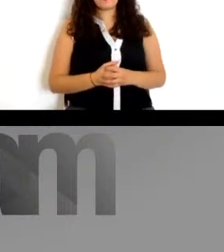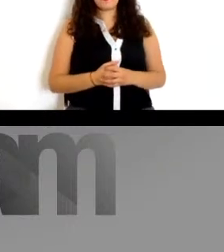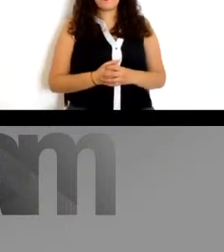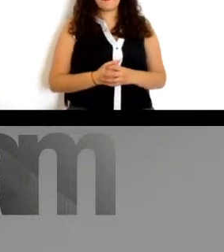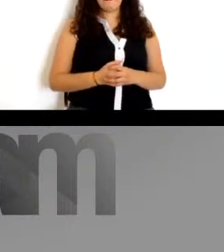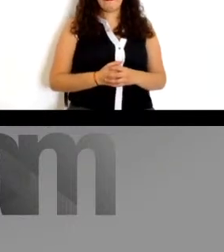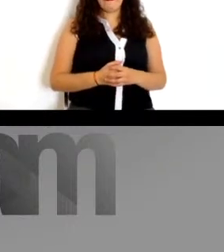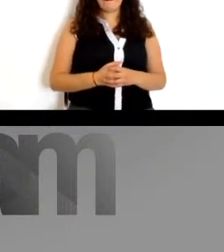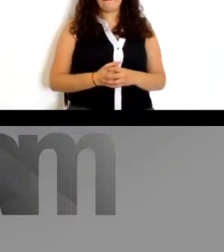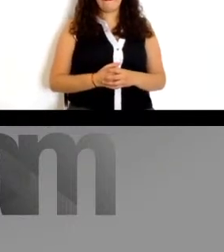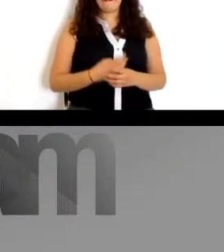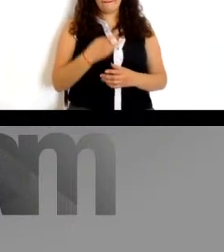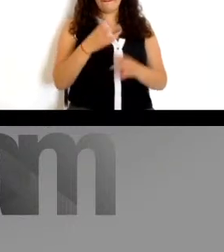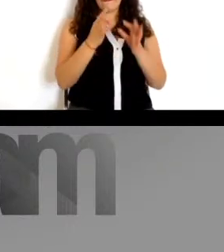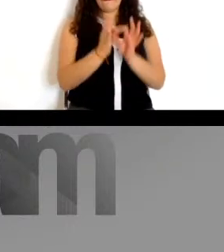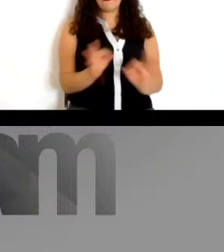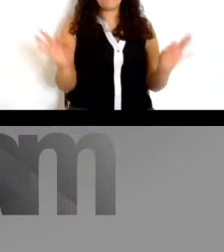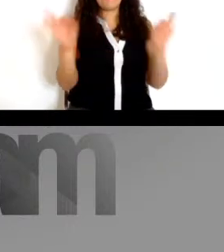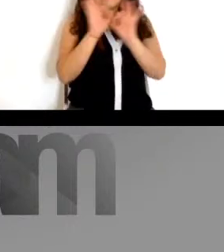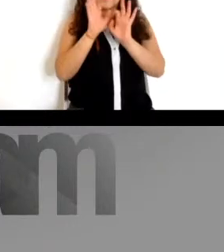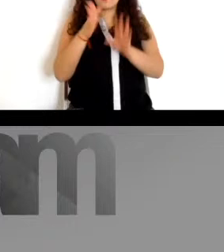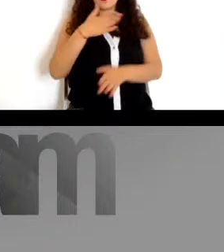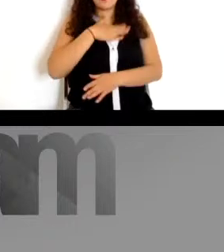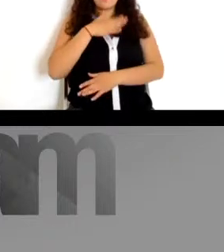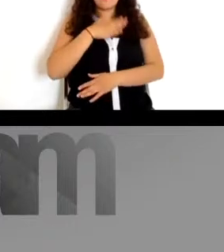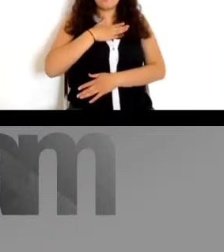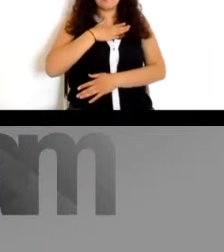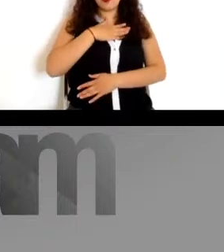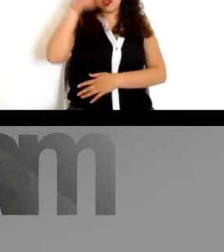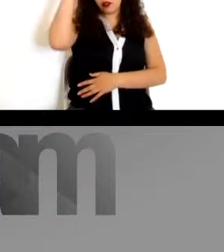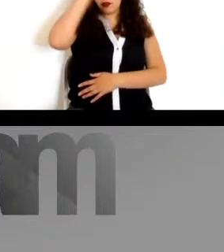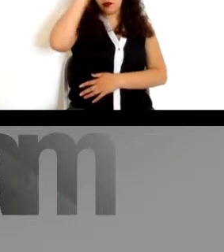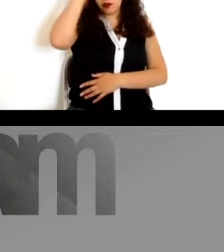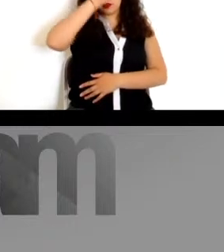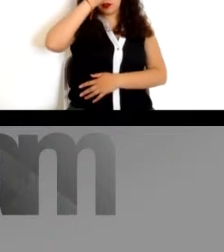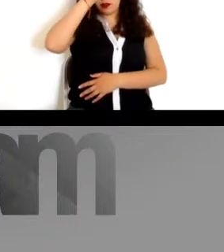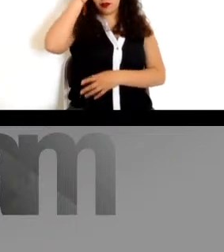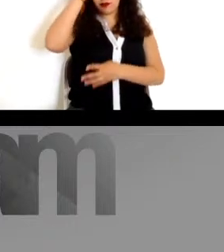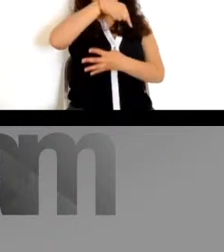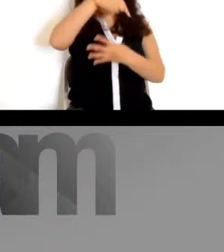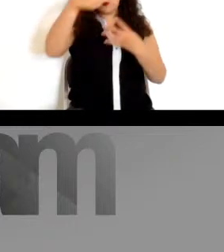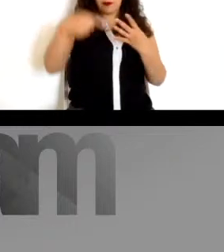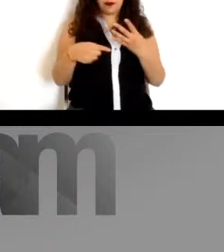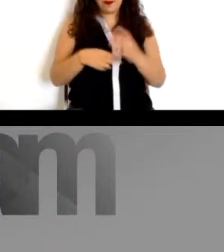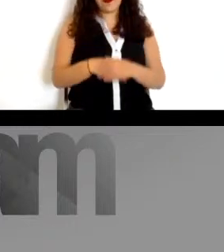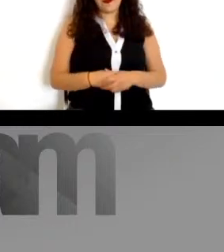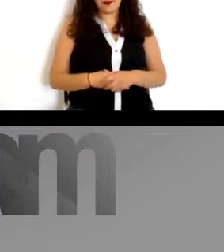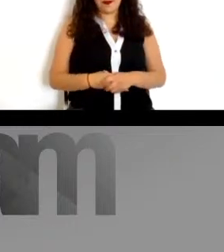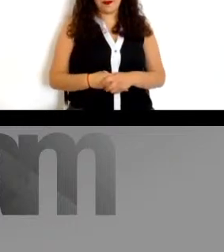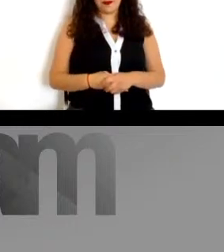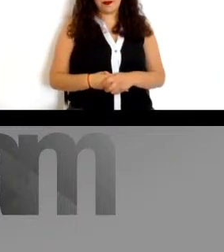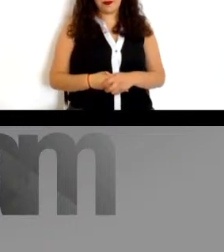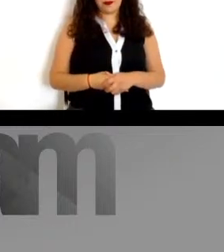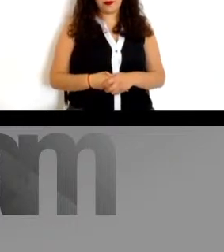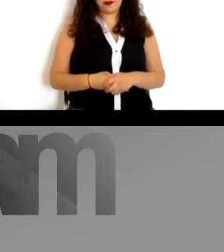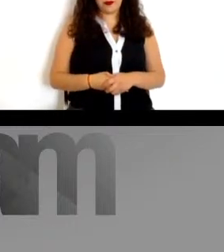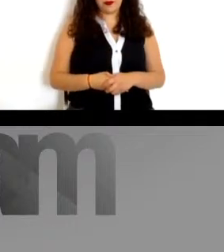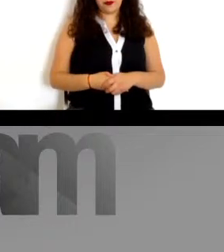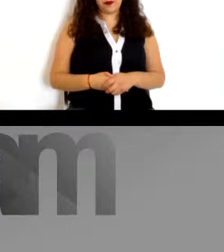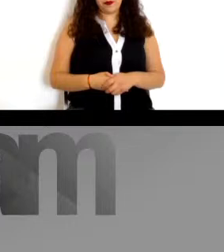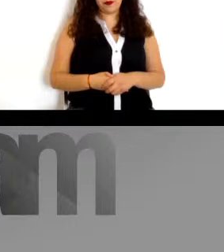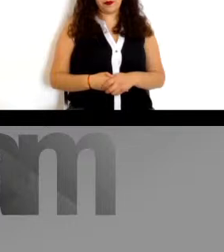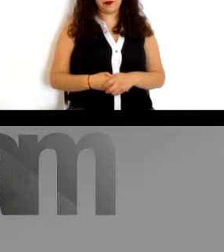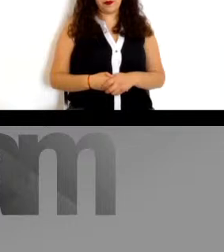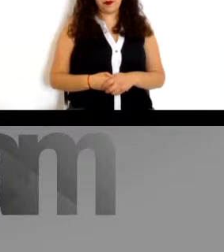sería importante, desde mi parecer, por muchas razones, ¿no? Aquí hemos escuchado en las